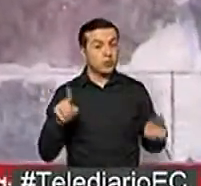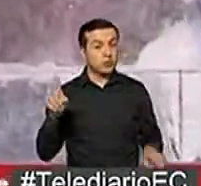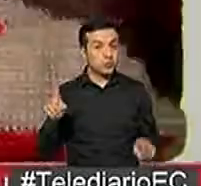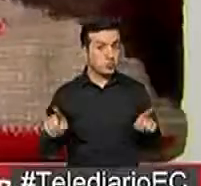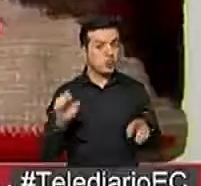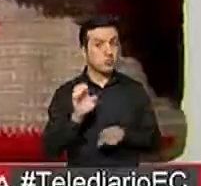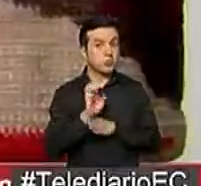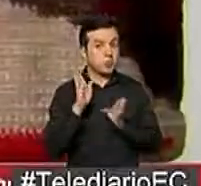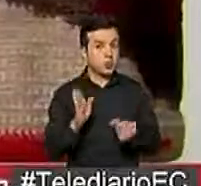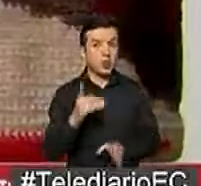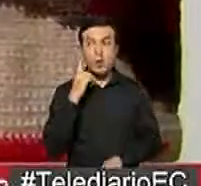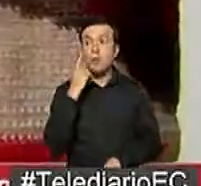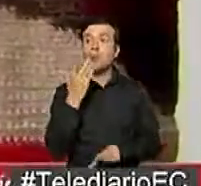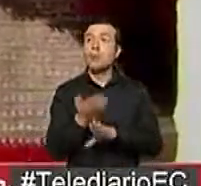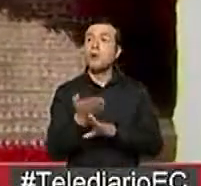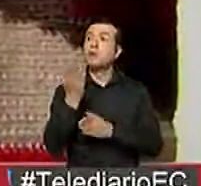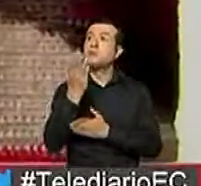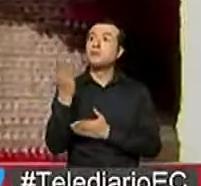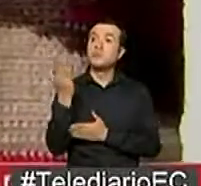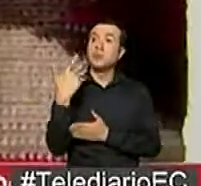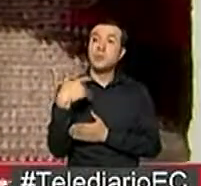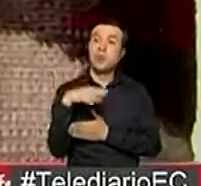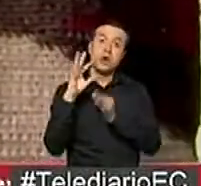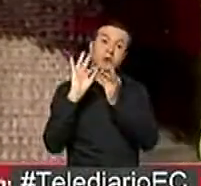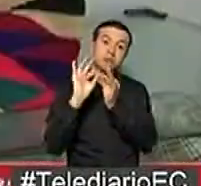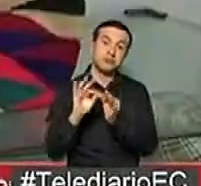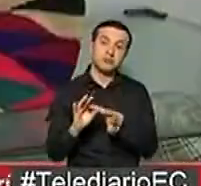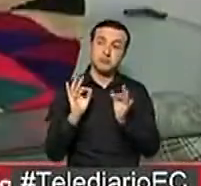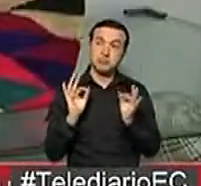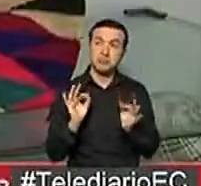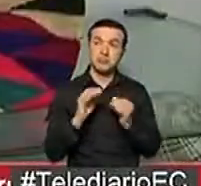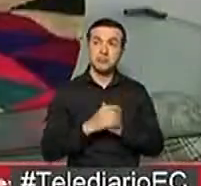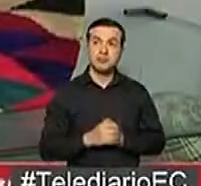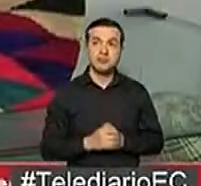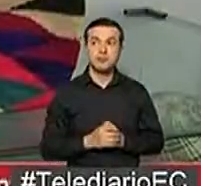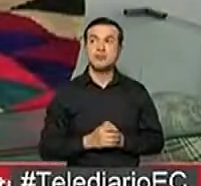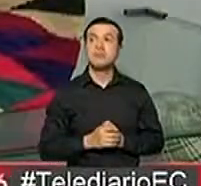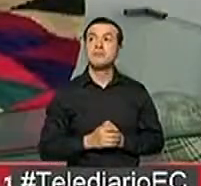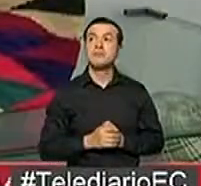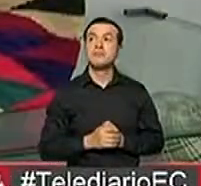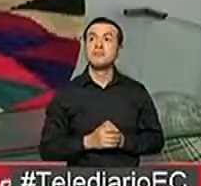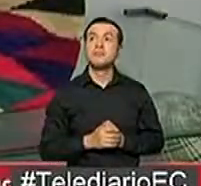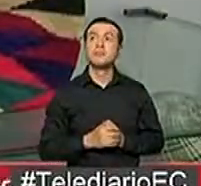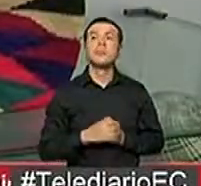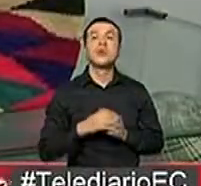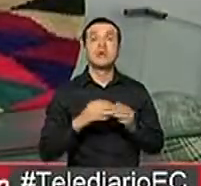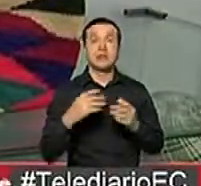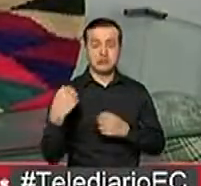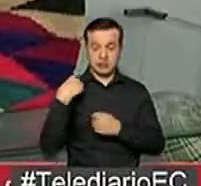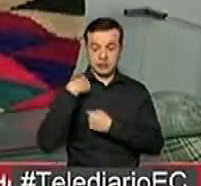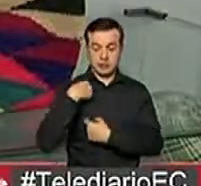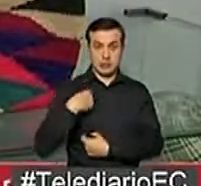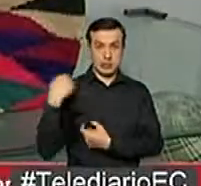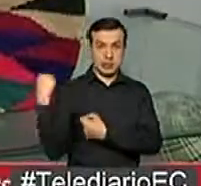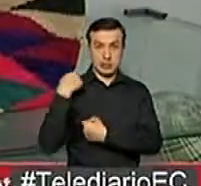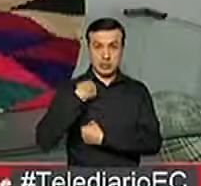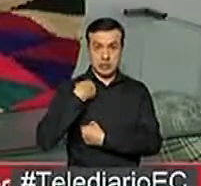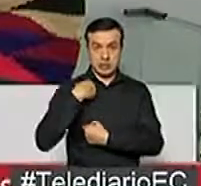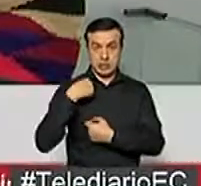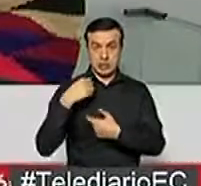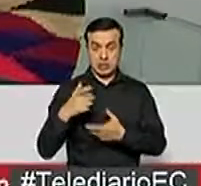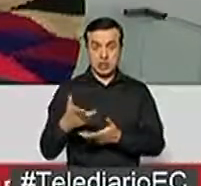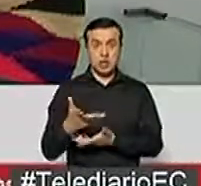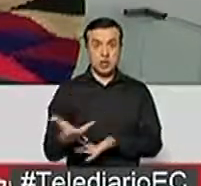ecuatorianos exponen para el público sus obras de arte. La artesanía de las shigras que tengo acá, he